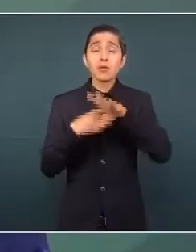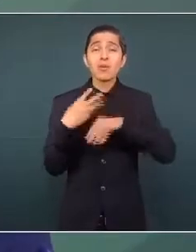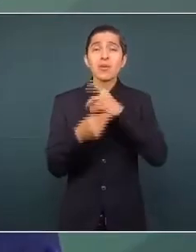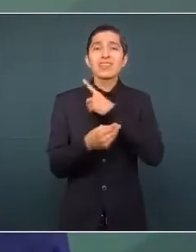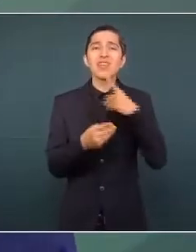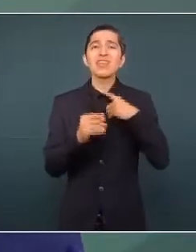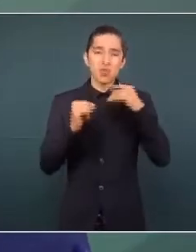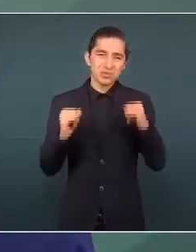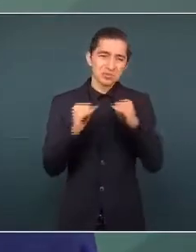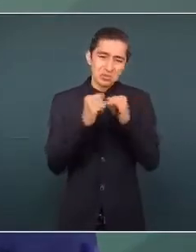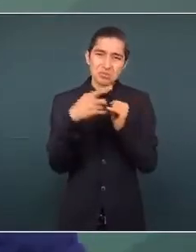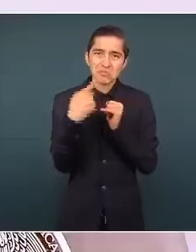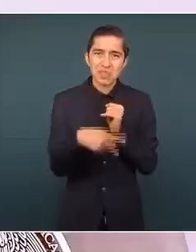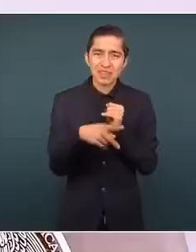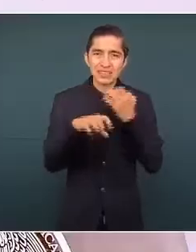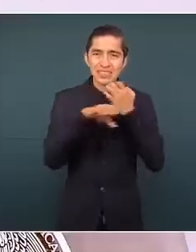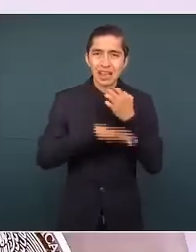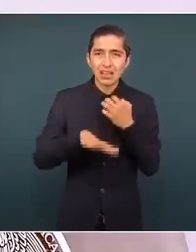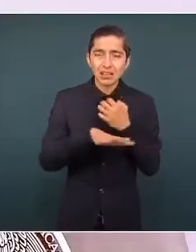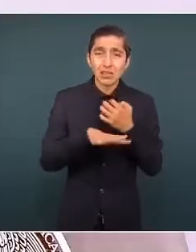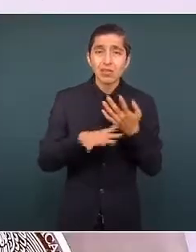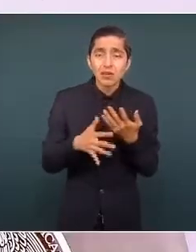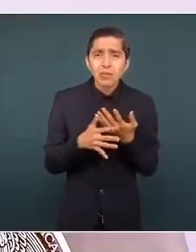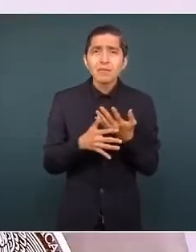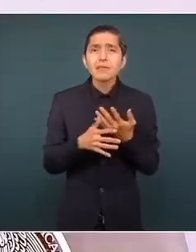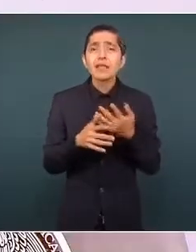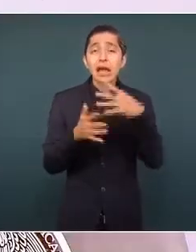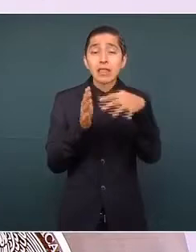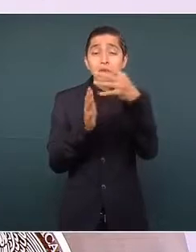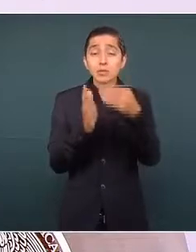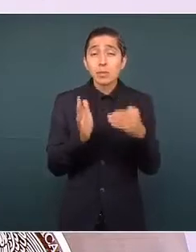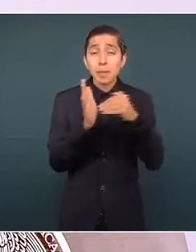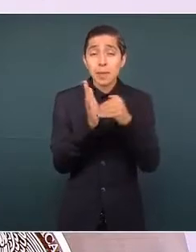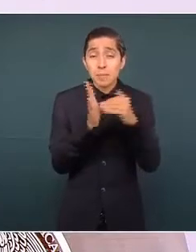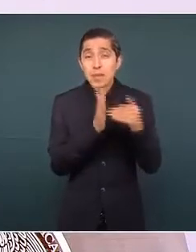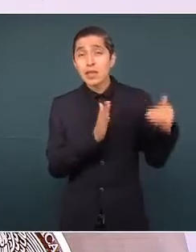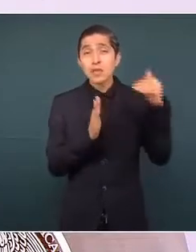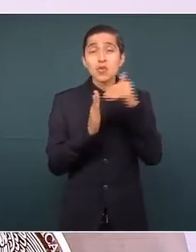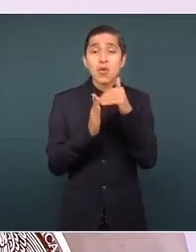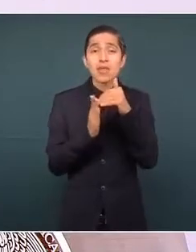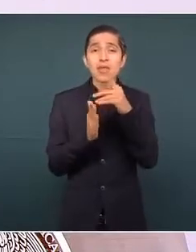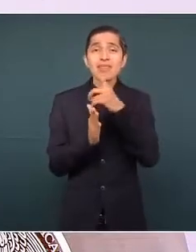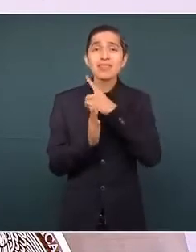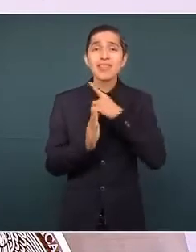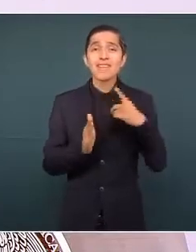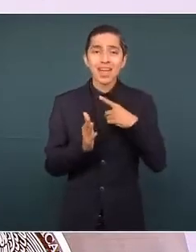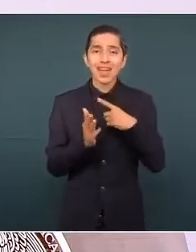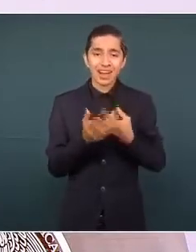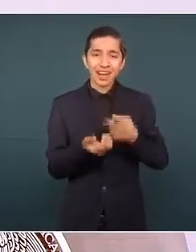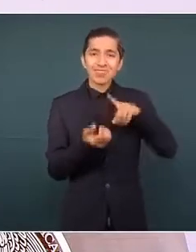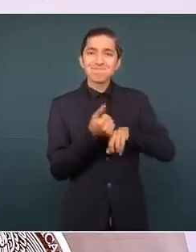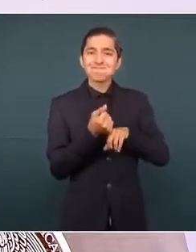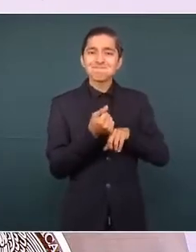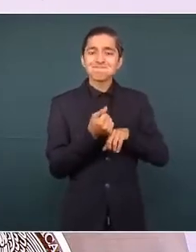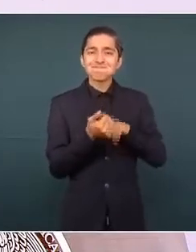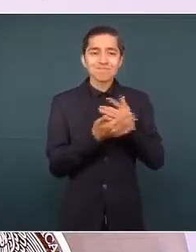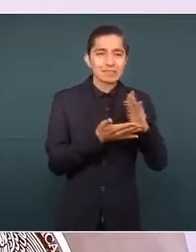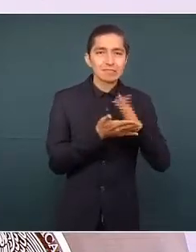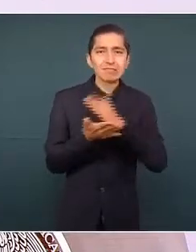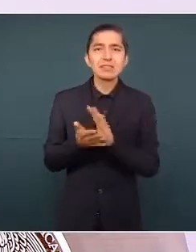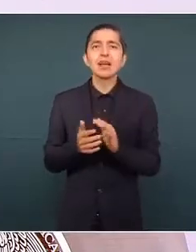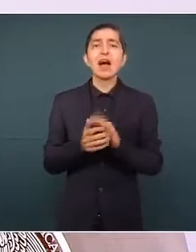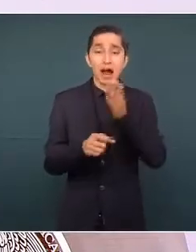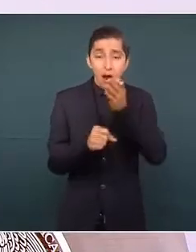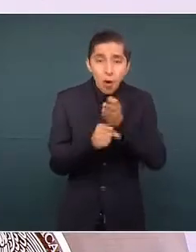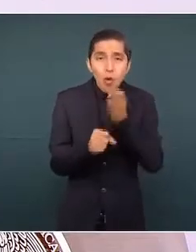deuda institucionalizada, y 14,000 millones de deuda contingente. Hoy, con mucha satisfacción,